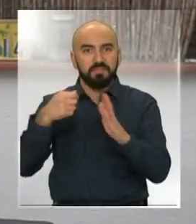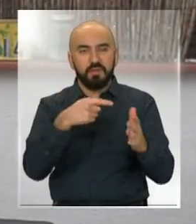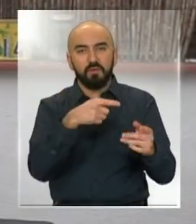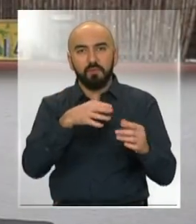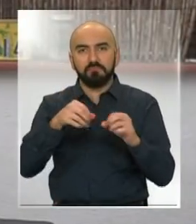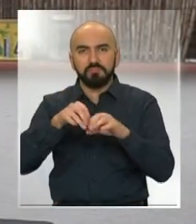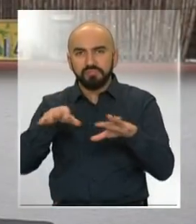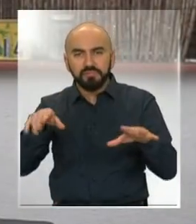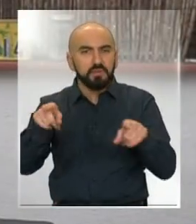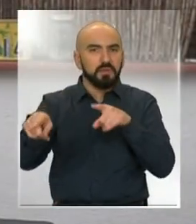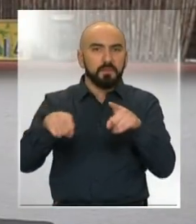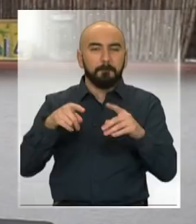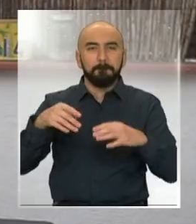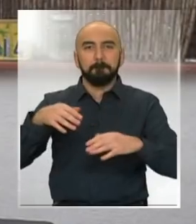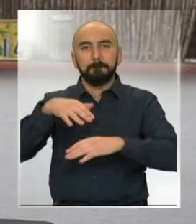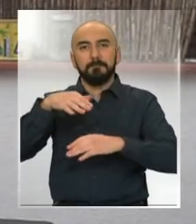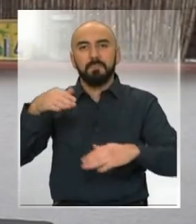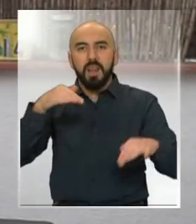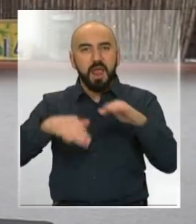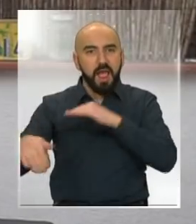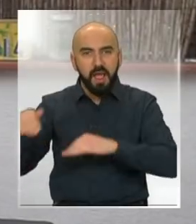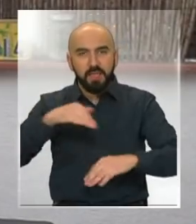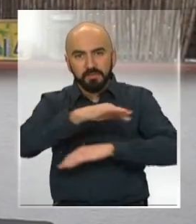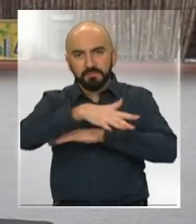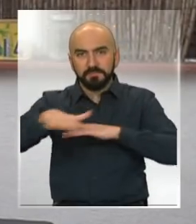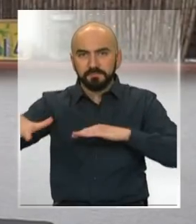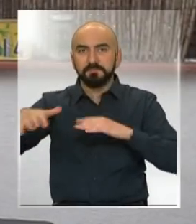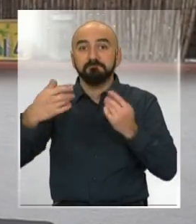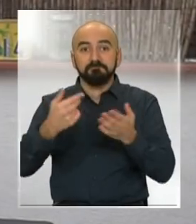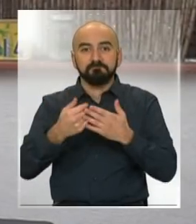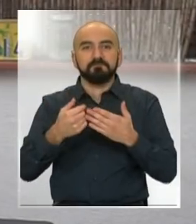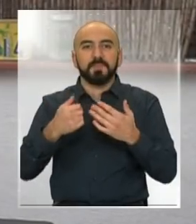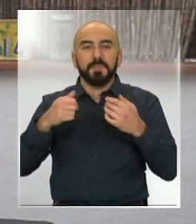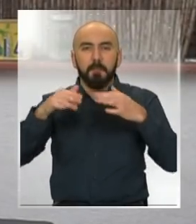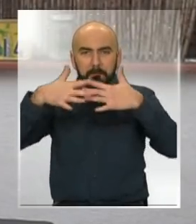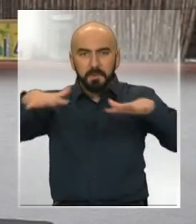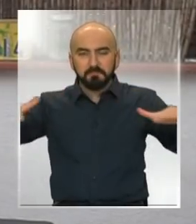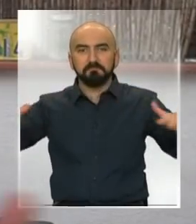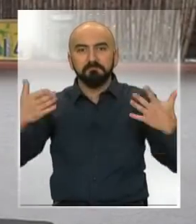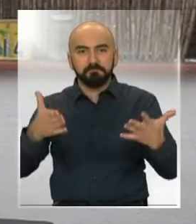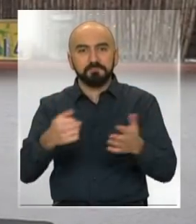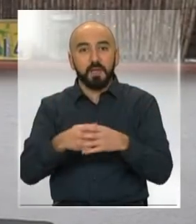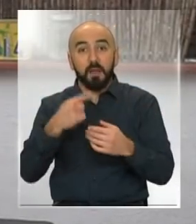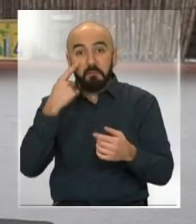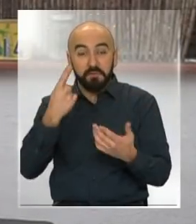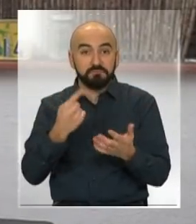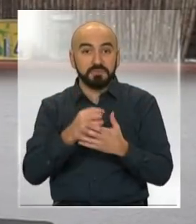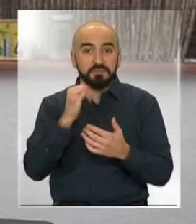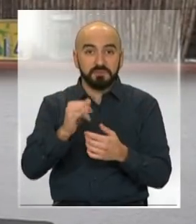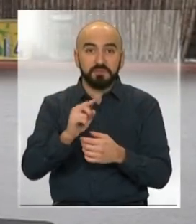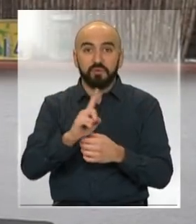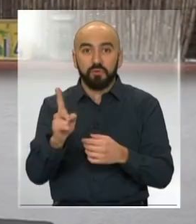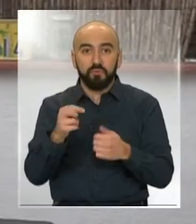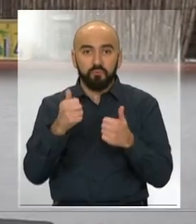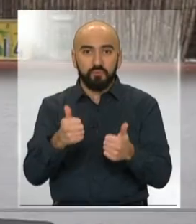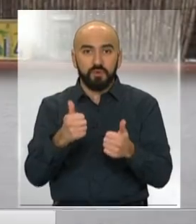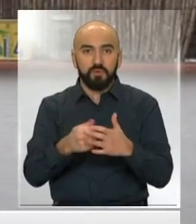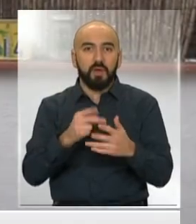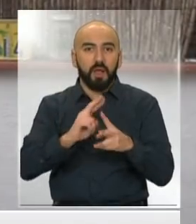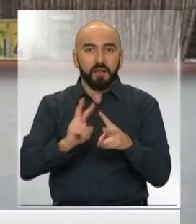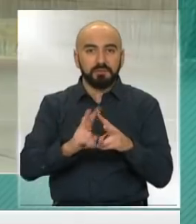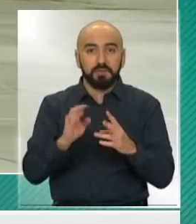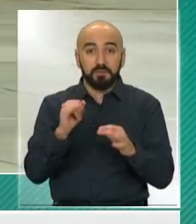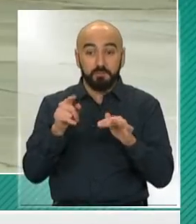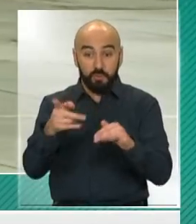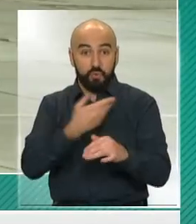playas o de balnearios en donde se ve mucha gente concurrida en donde sí sí fue bueno la determinación de hacerlo el mismo